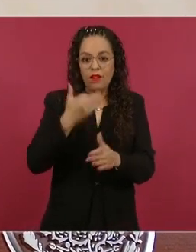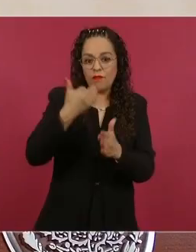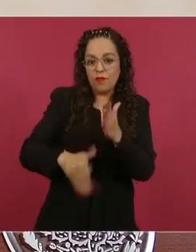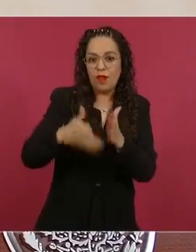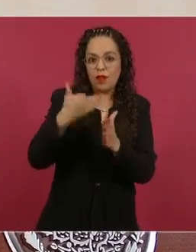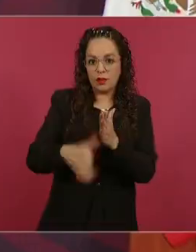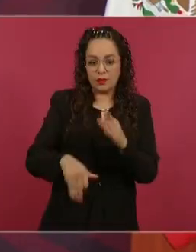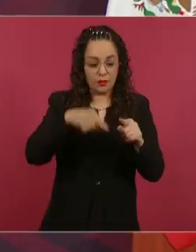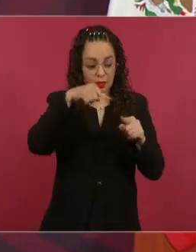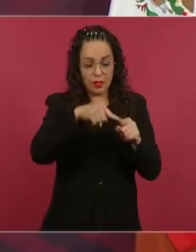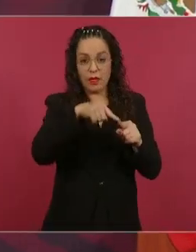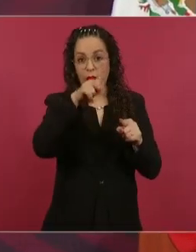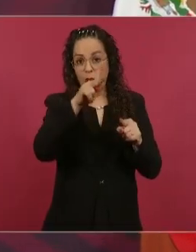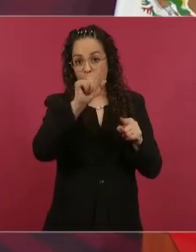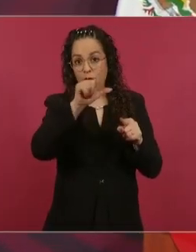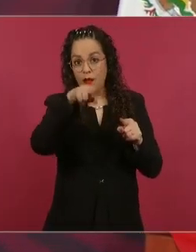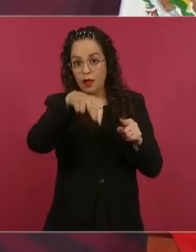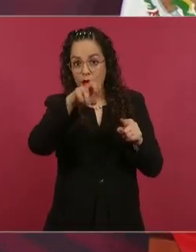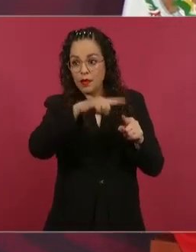a Coatzacoalcos,